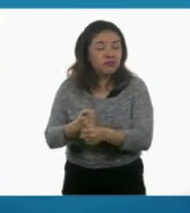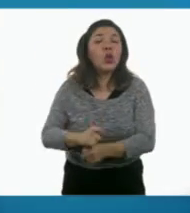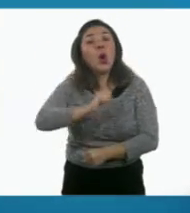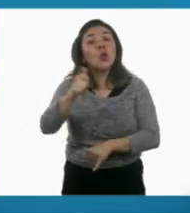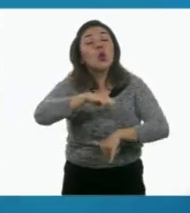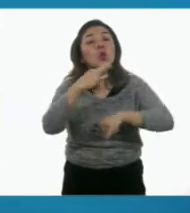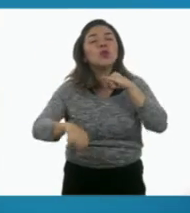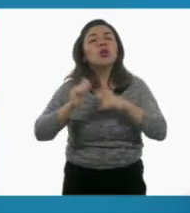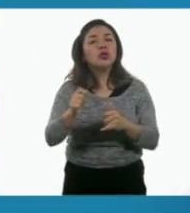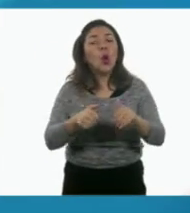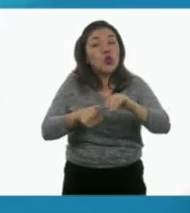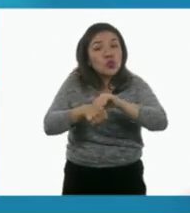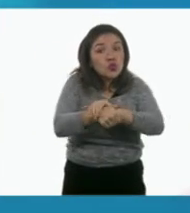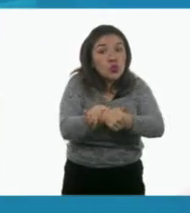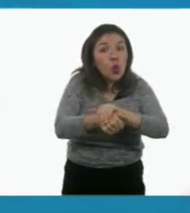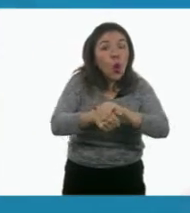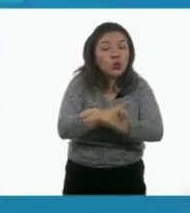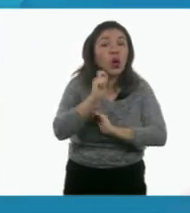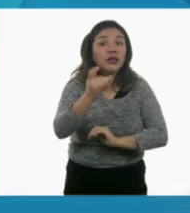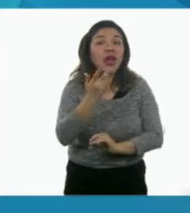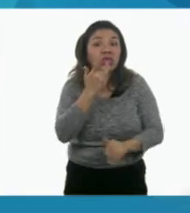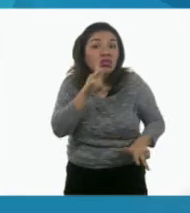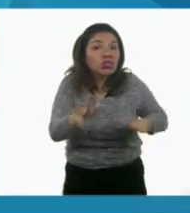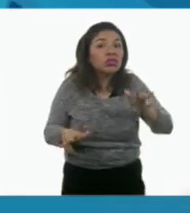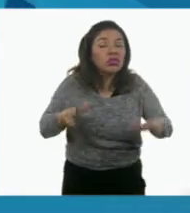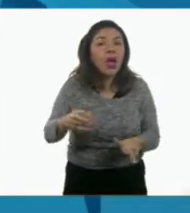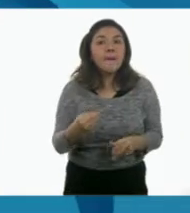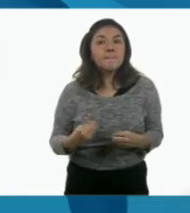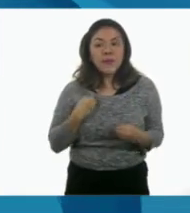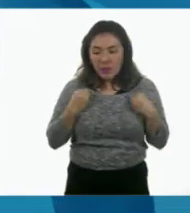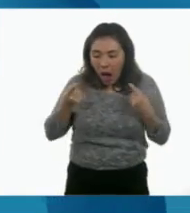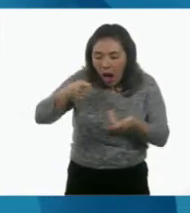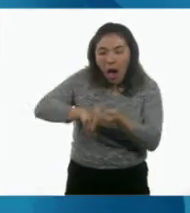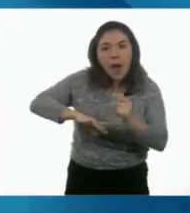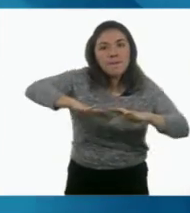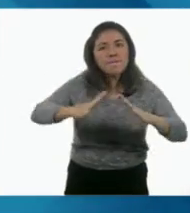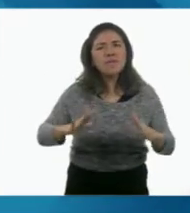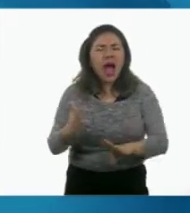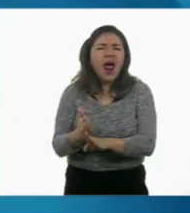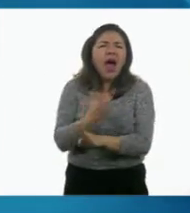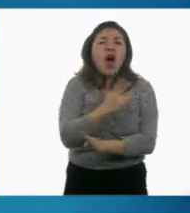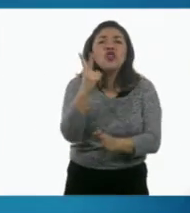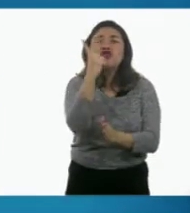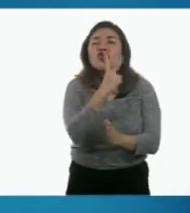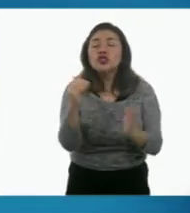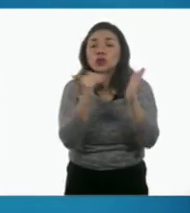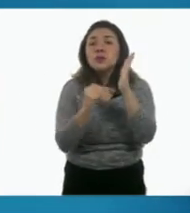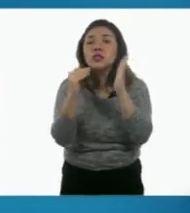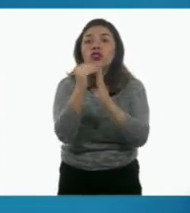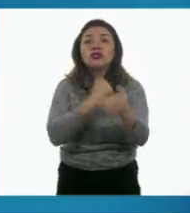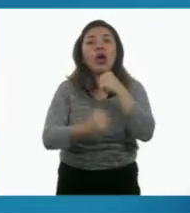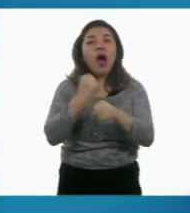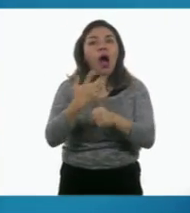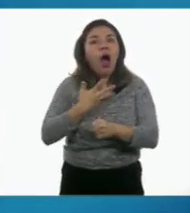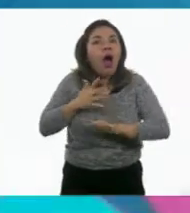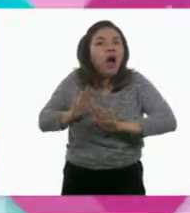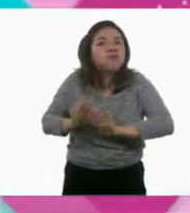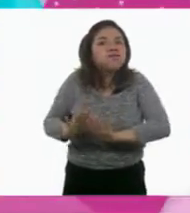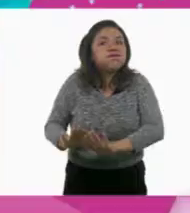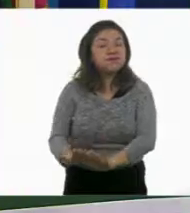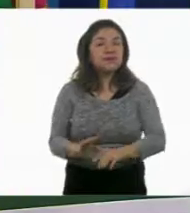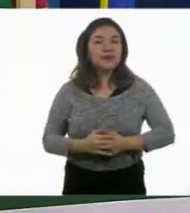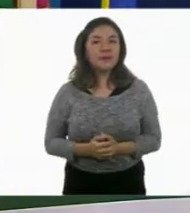la tortuga es un reptil que vive en el mar desde hace 200 millones de